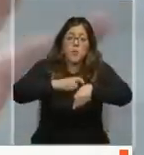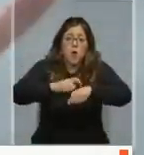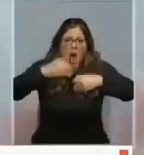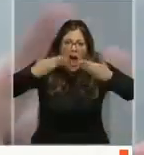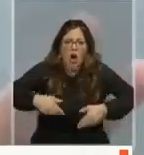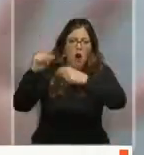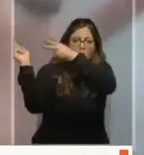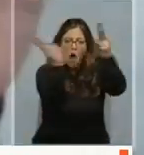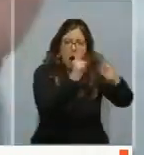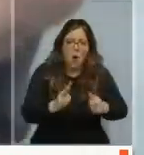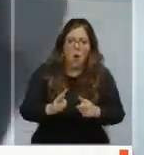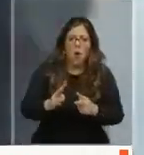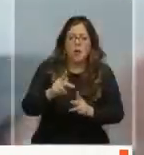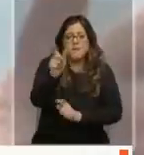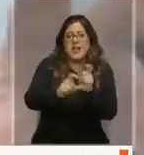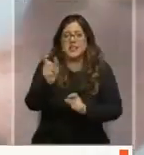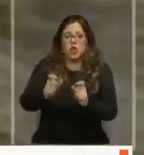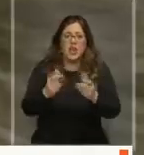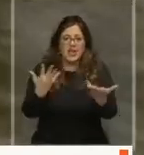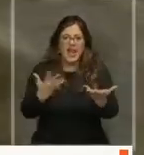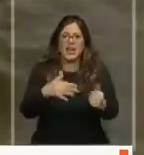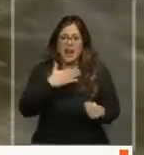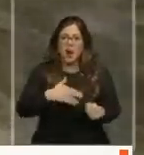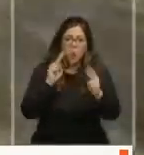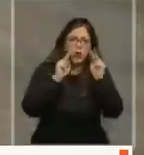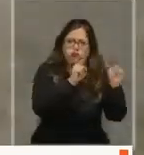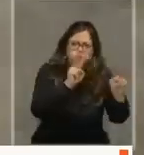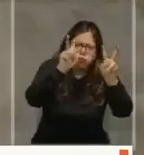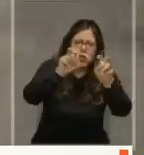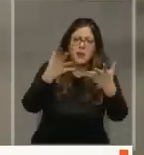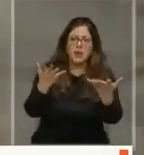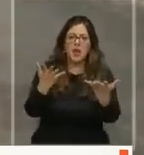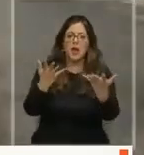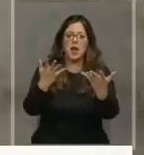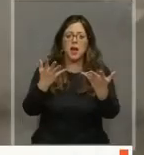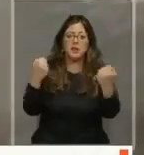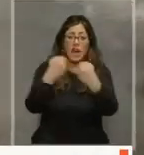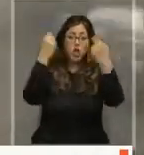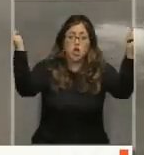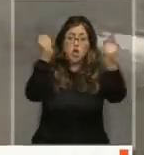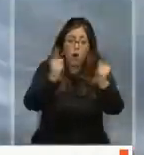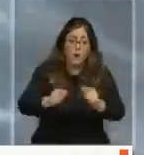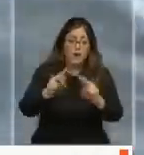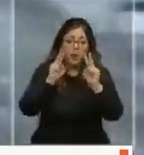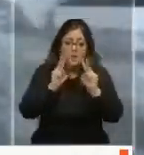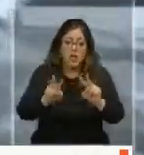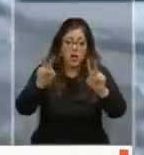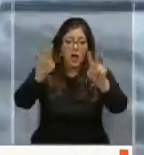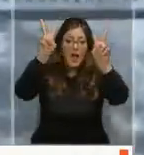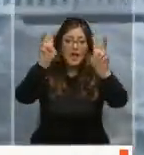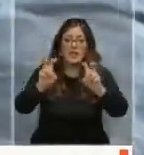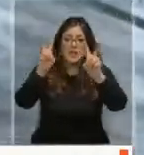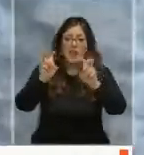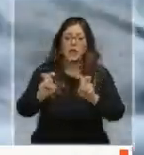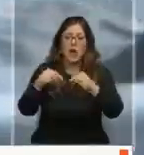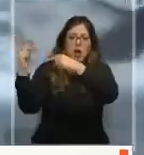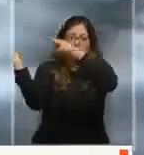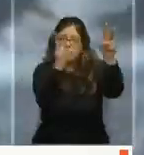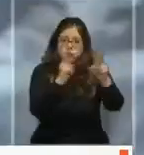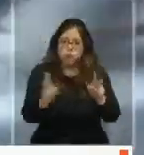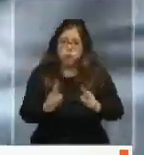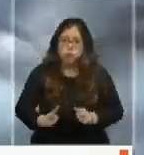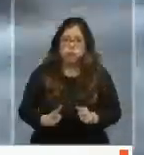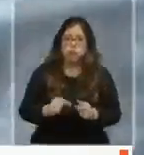Los siempre temerarios cazadores de tormentas comprobaron la peligrosidad y destrucción que la marejada ciclónica dejó en lugares como Cedar Key